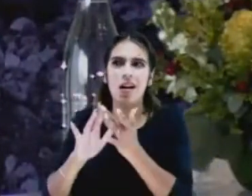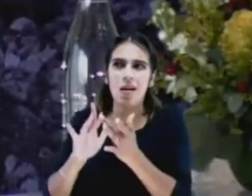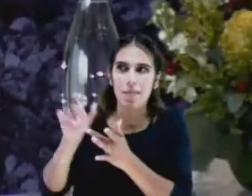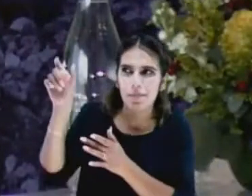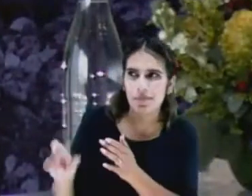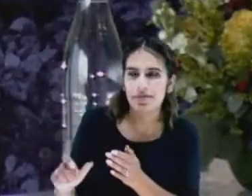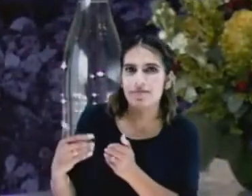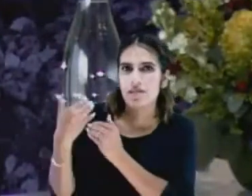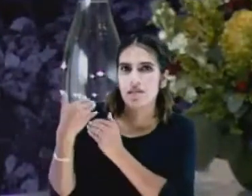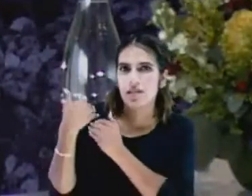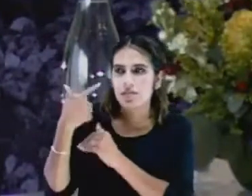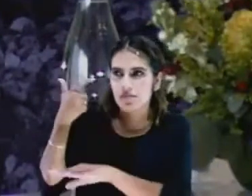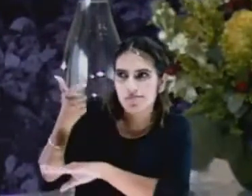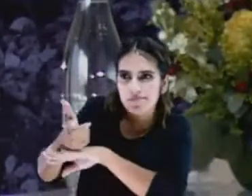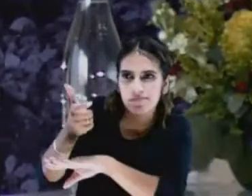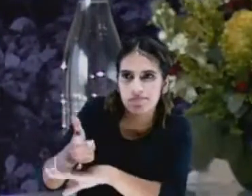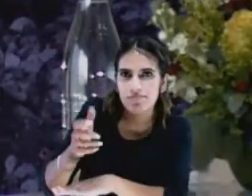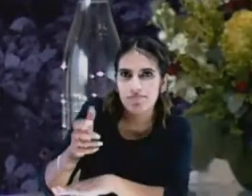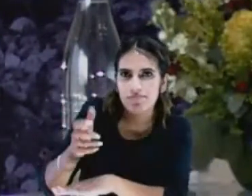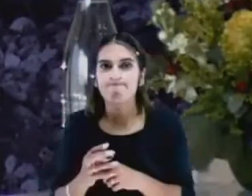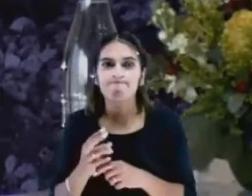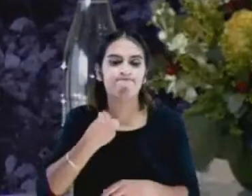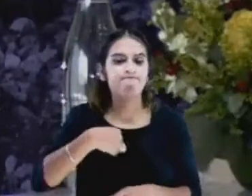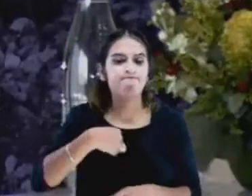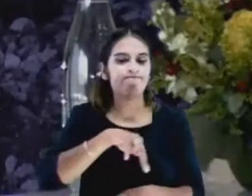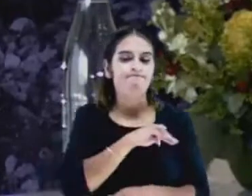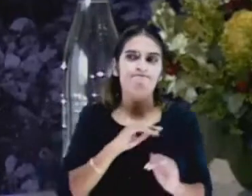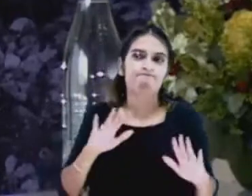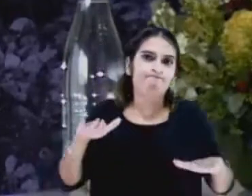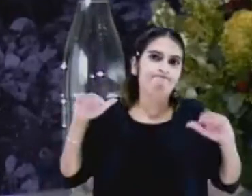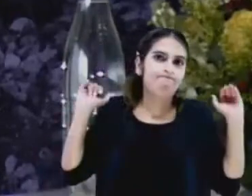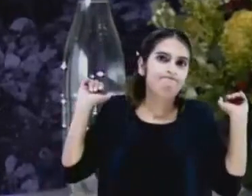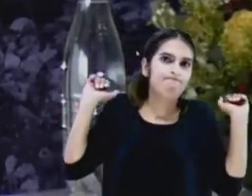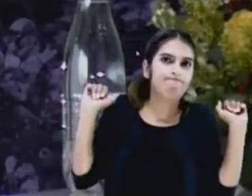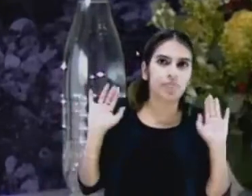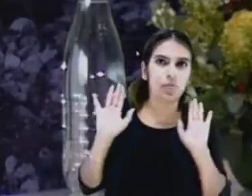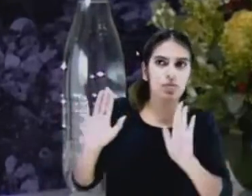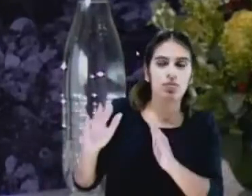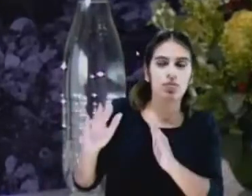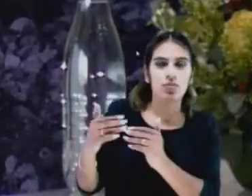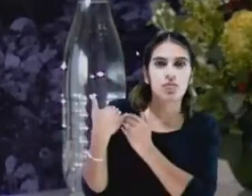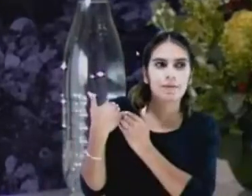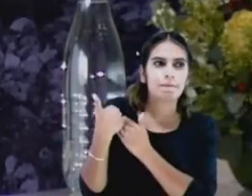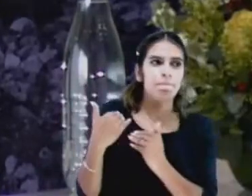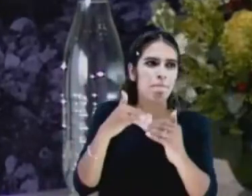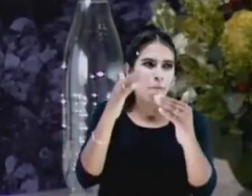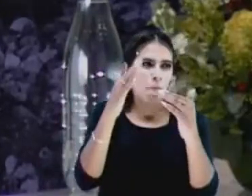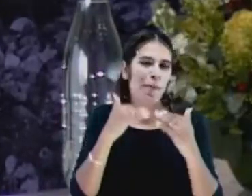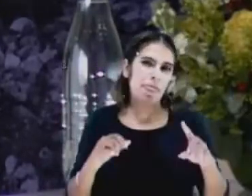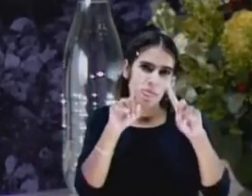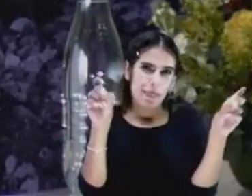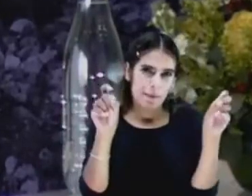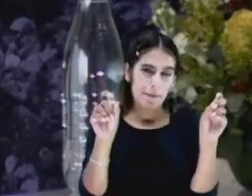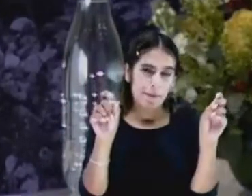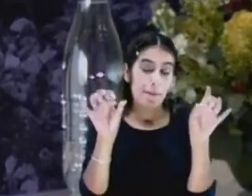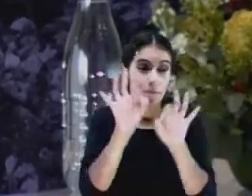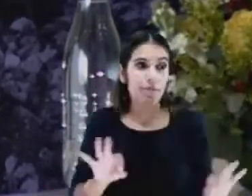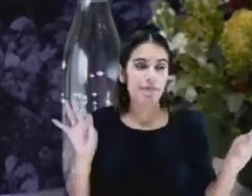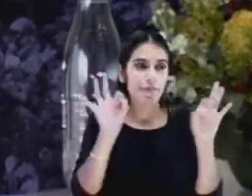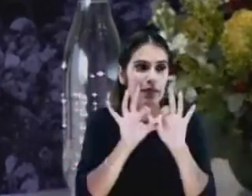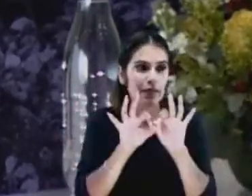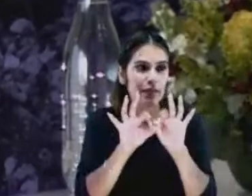obviamente no podríamos meternos nuevo acceso este es un tema bien importante está un poquito subrayado no me citaron en